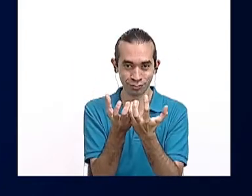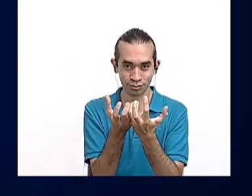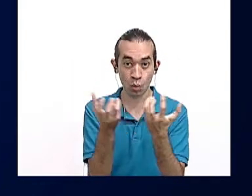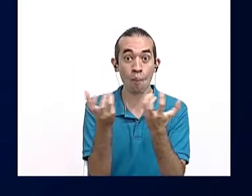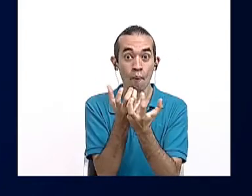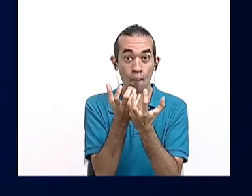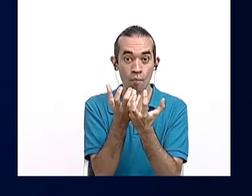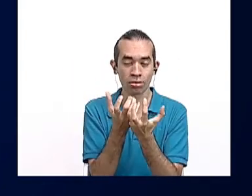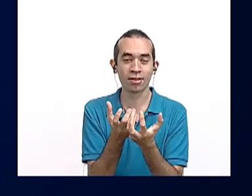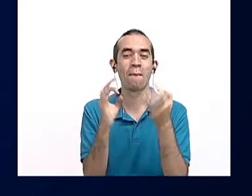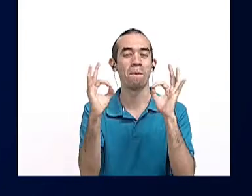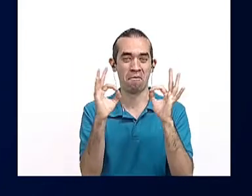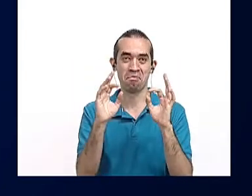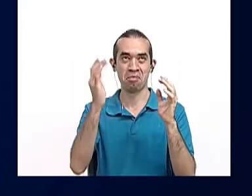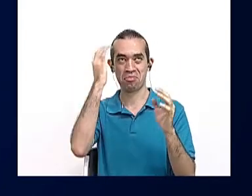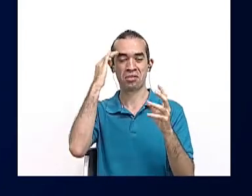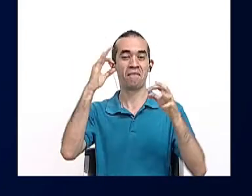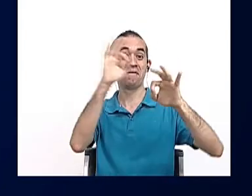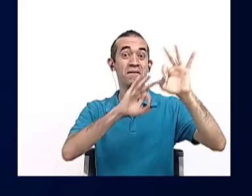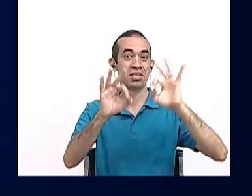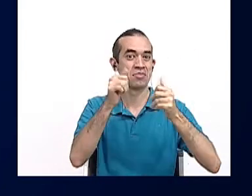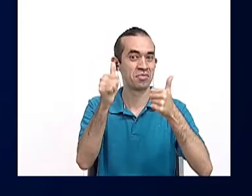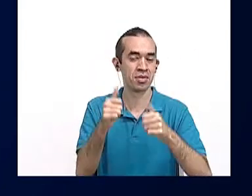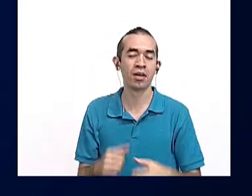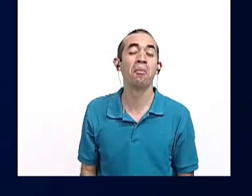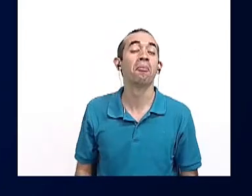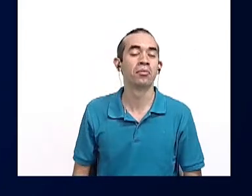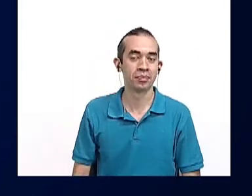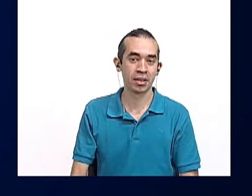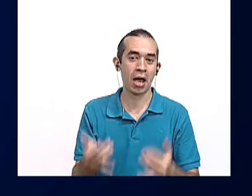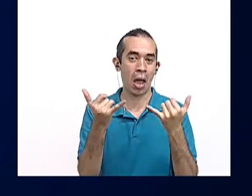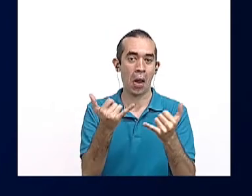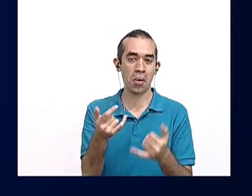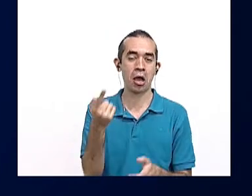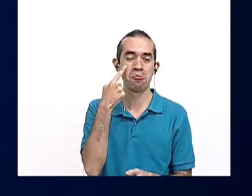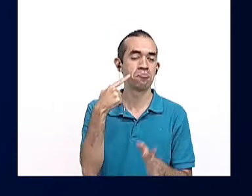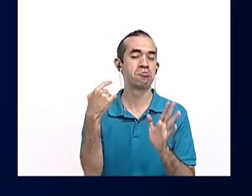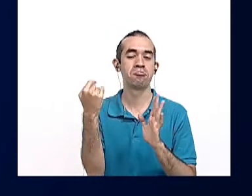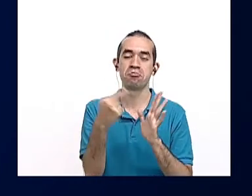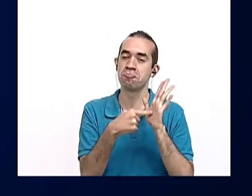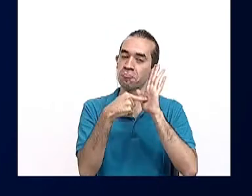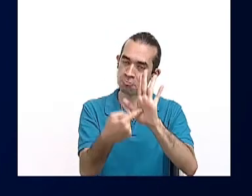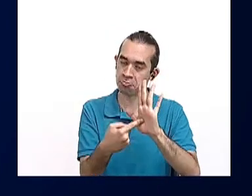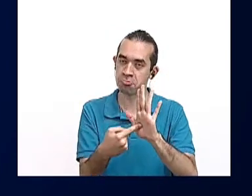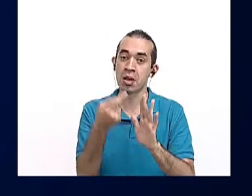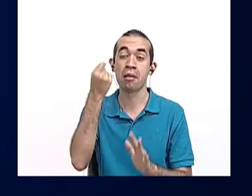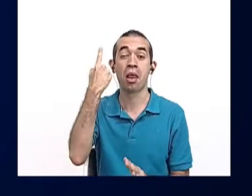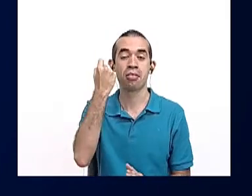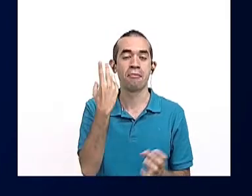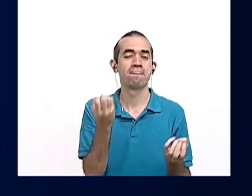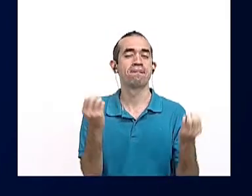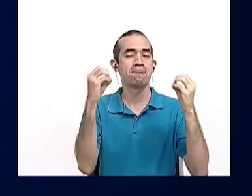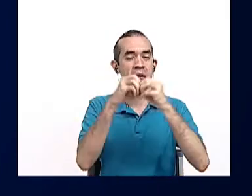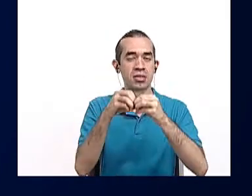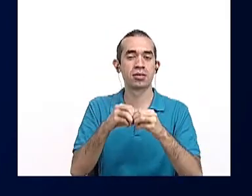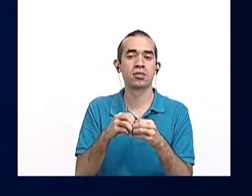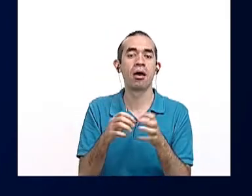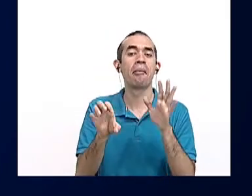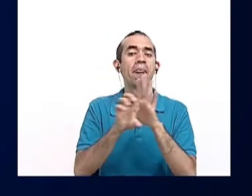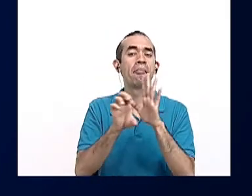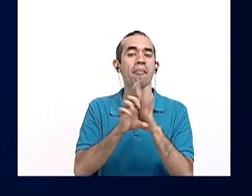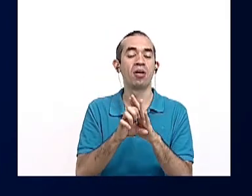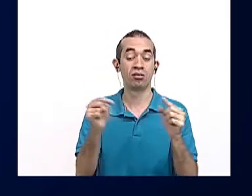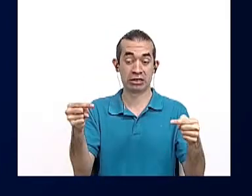están muy bien en física. Entonces les traje una representación como para comprender más qué pasa cuando son dos